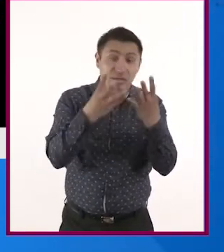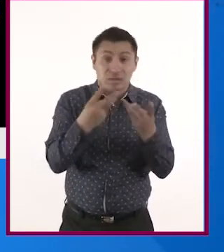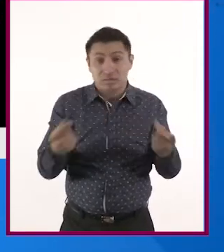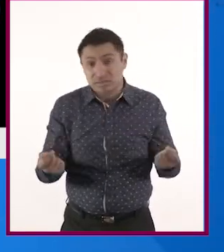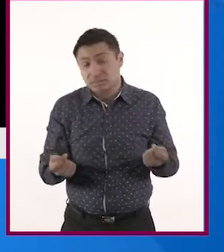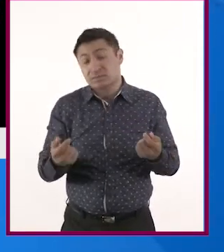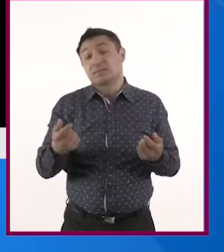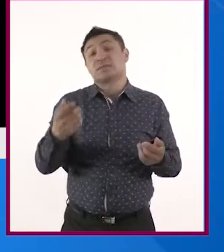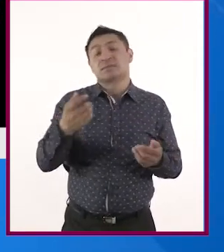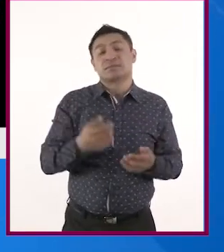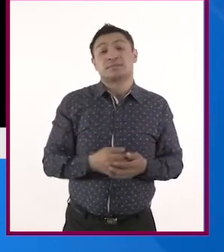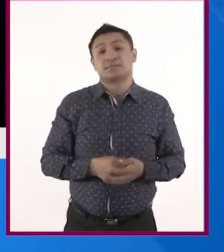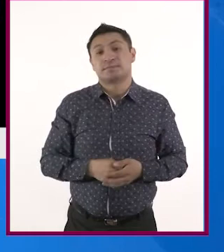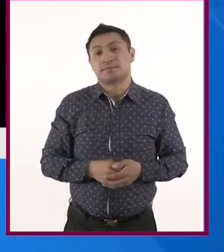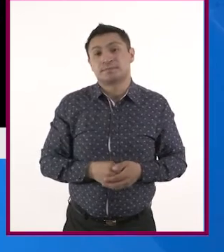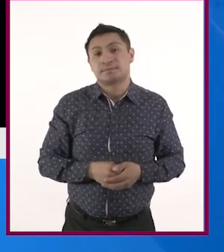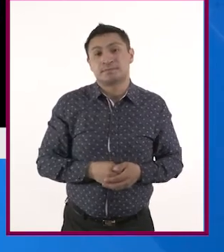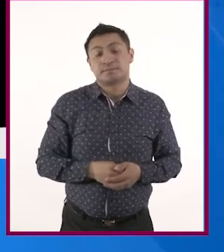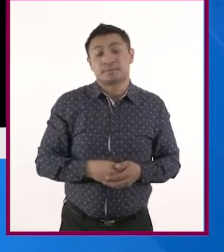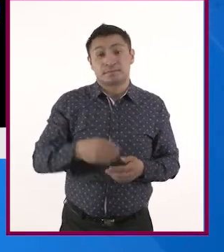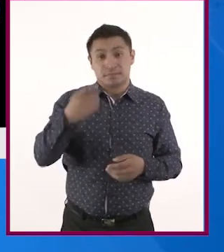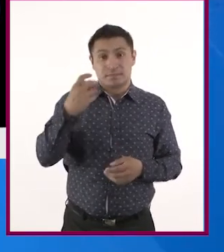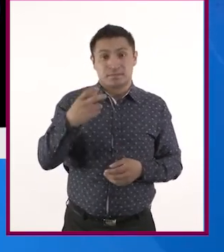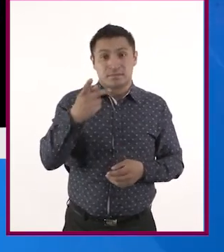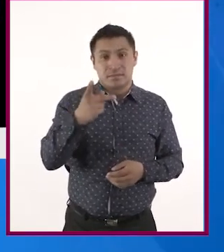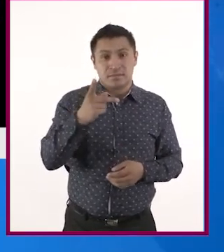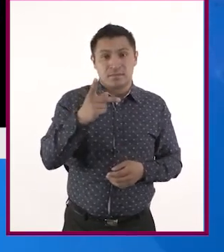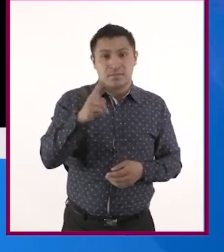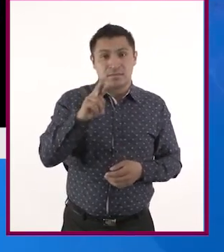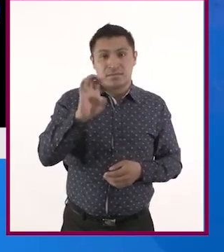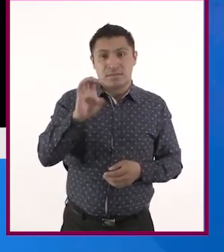situación de precariedad hídrica, ¿no? La precariedad hídrica es un